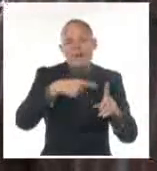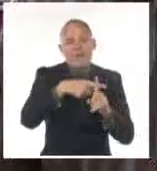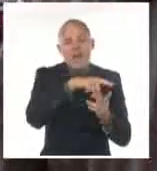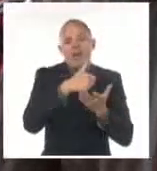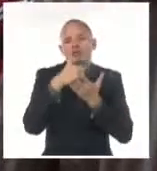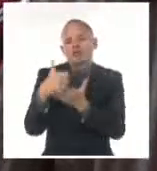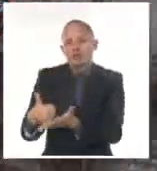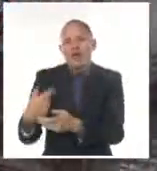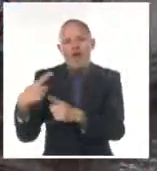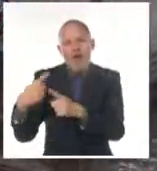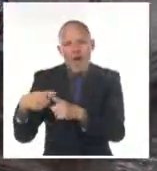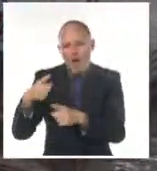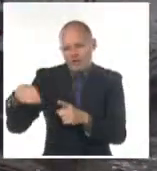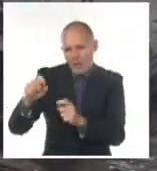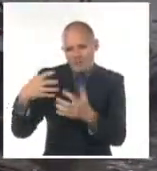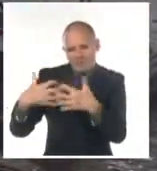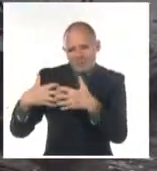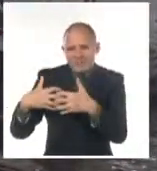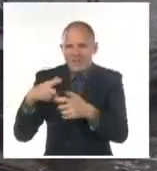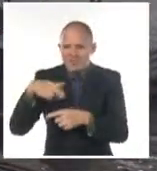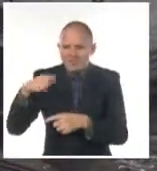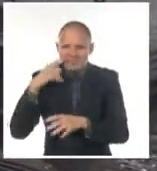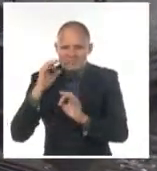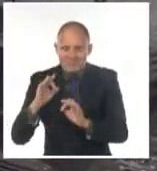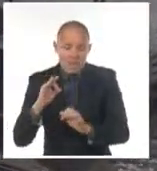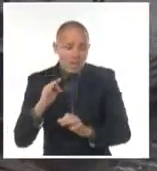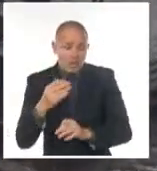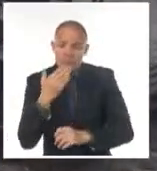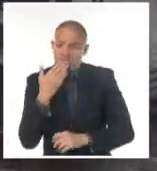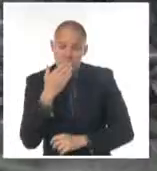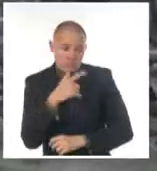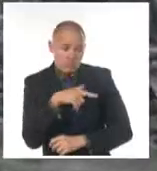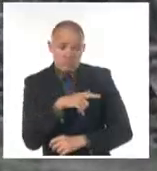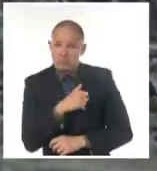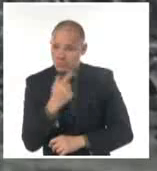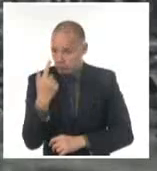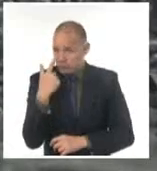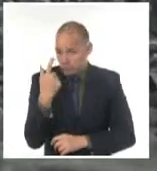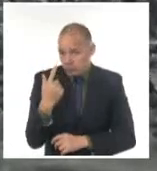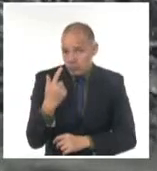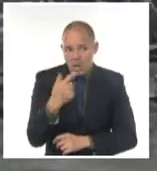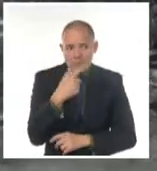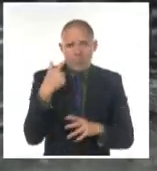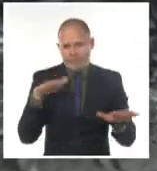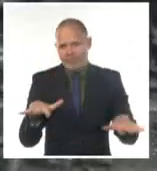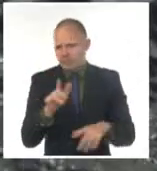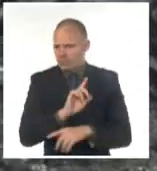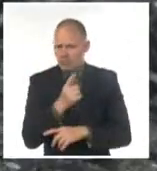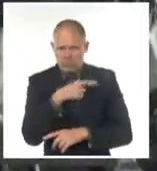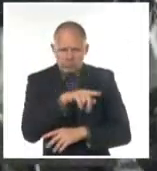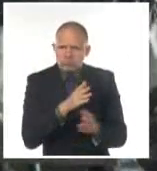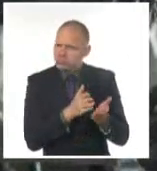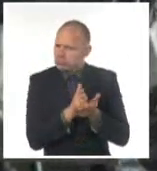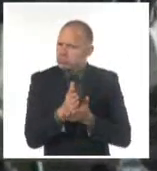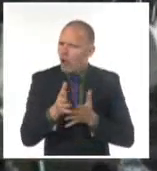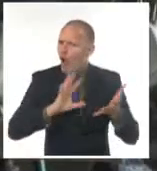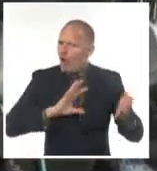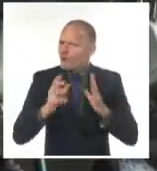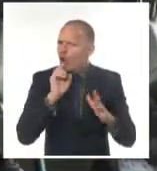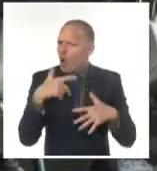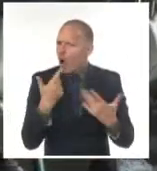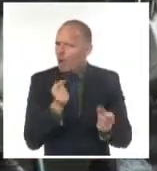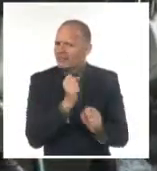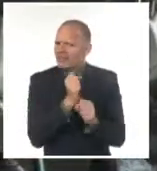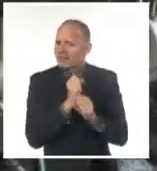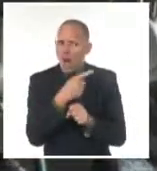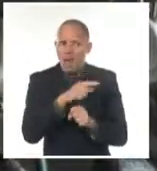todos los trabajos que han estado haciendo, que yo creo que es muy interesante la manera en que pudieron buscarle otras tareas a la fuerza de trabajo para no perder la